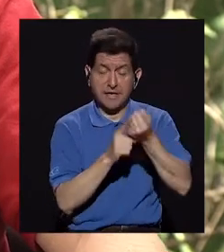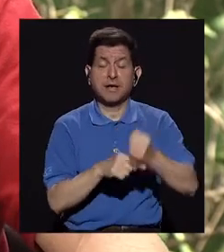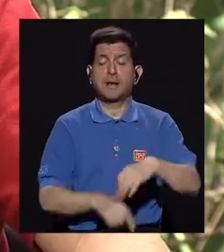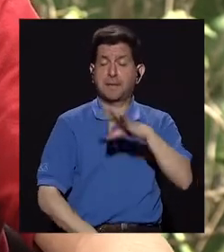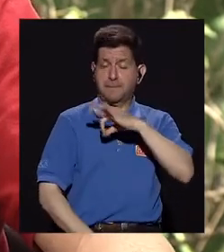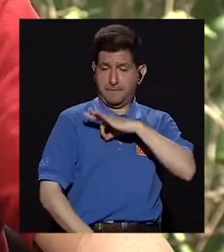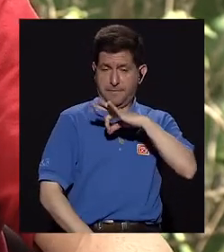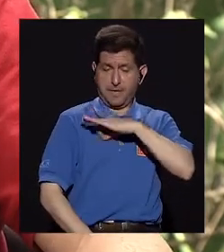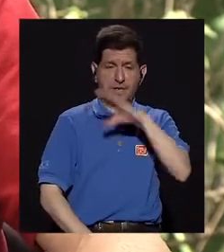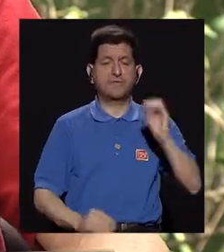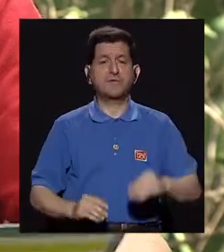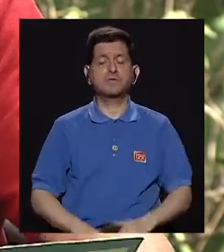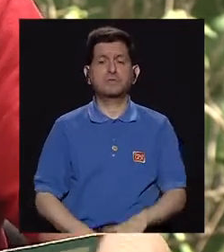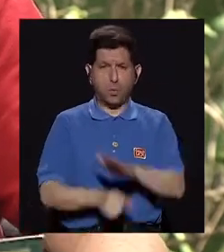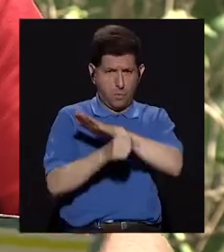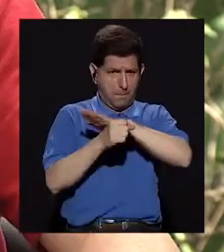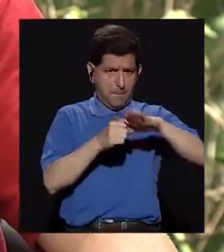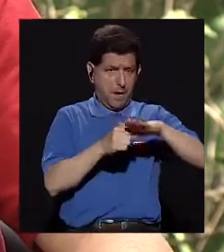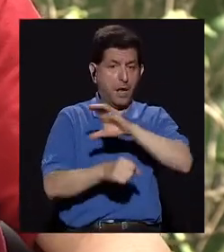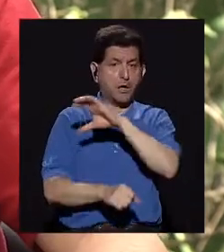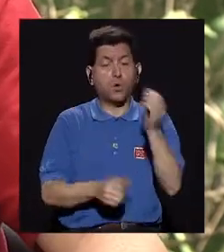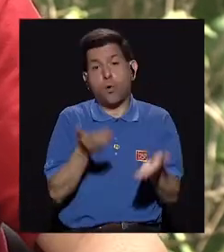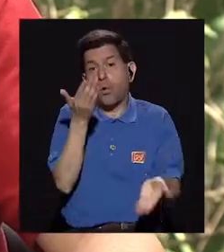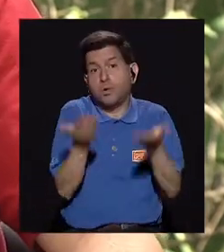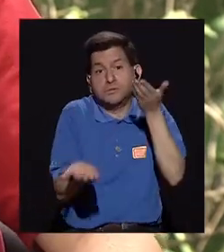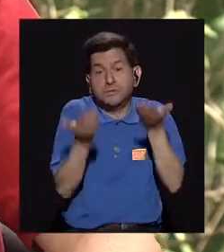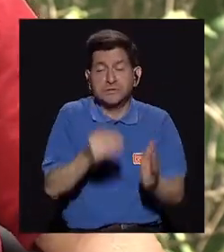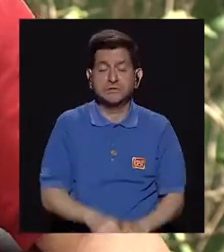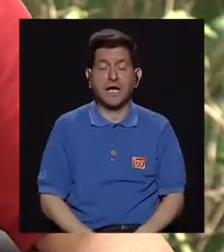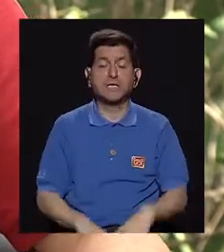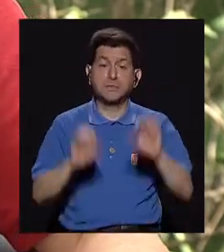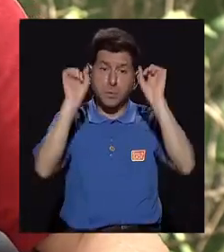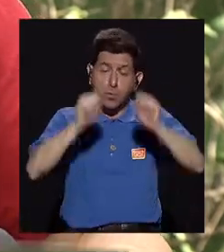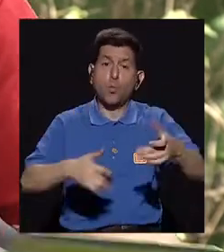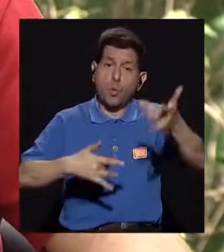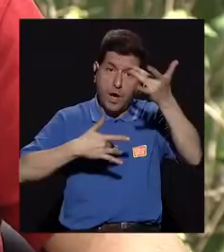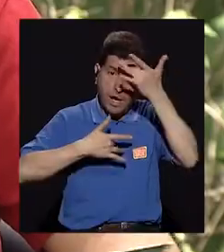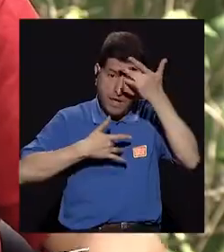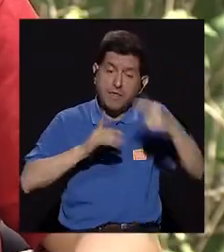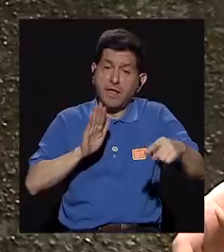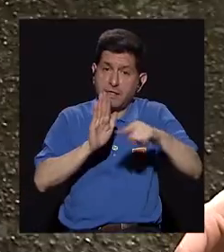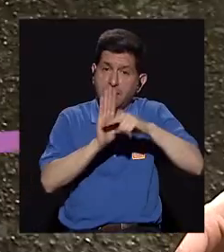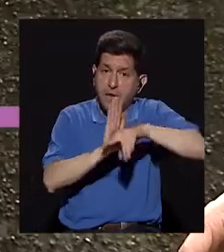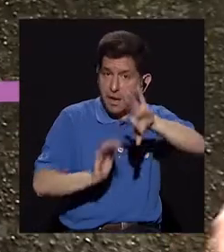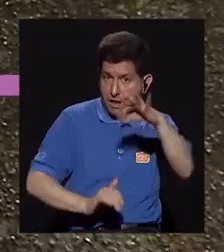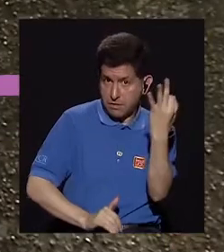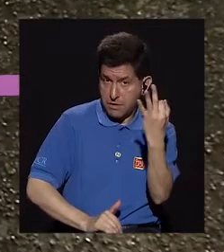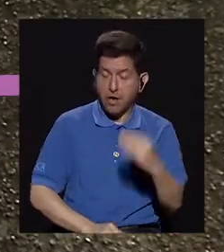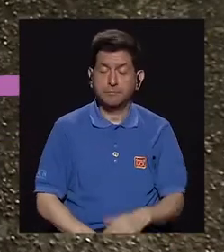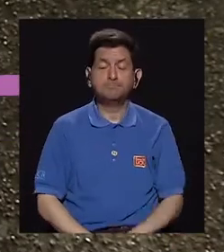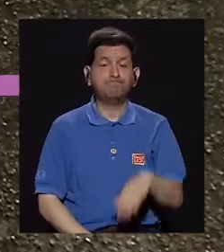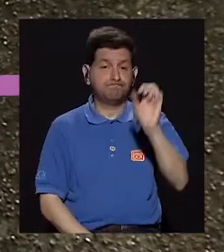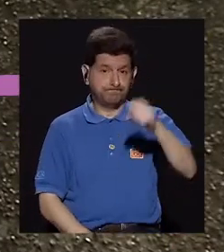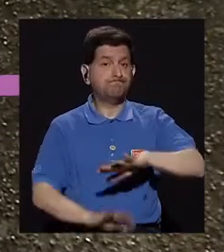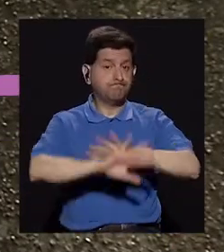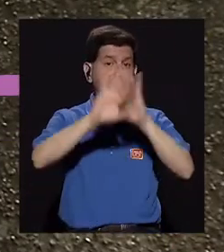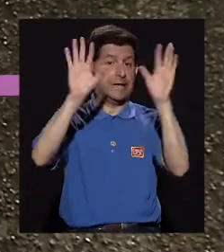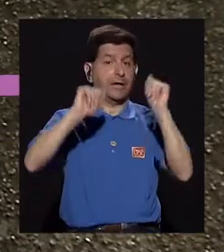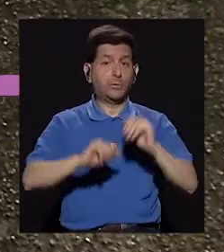de bienestar y de plenitud, o nos puede incluso enfermar en caso negativo. Claro.